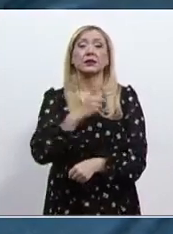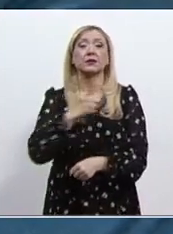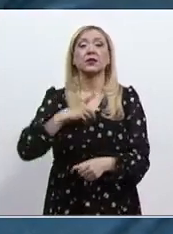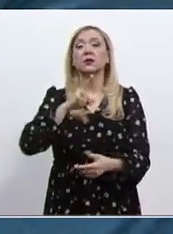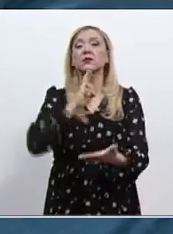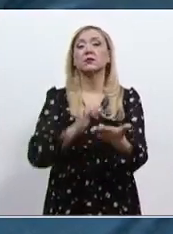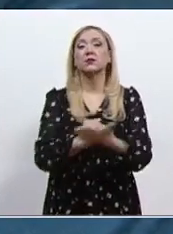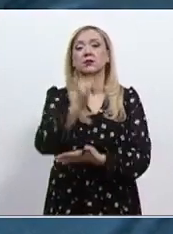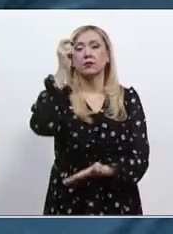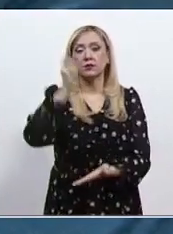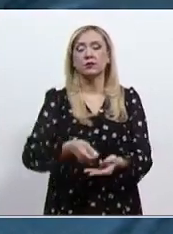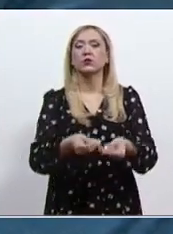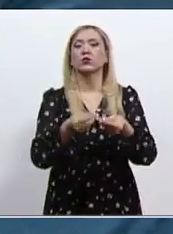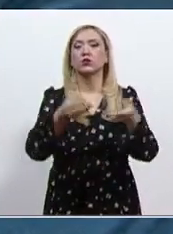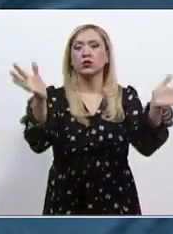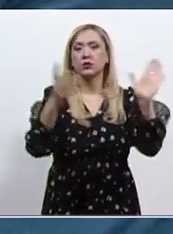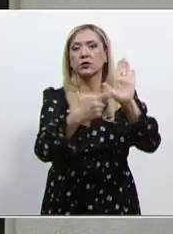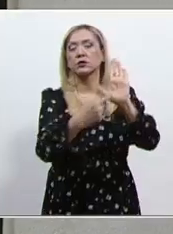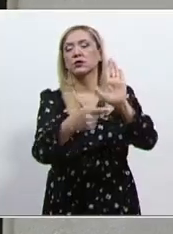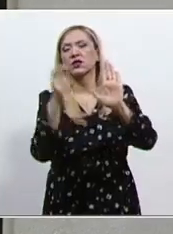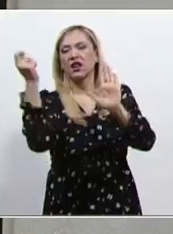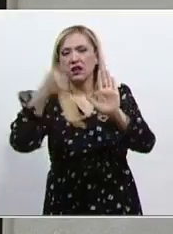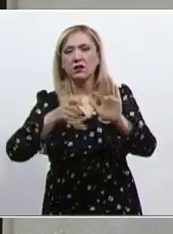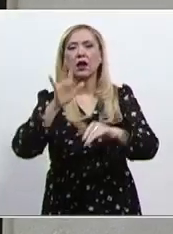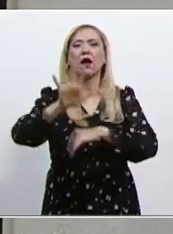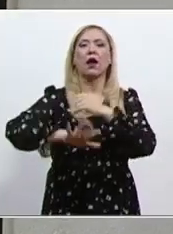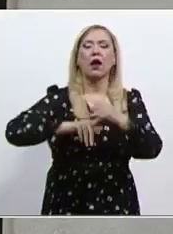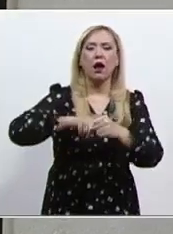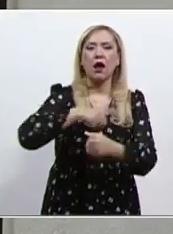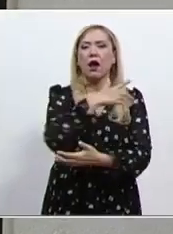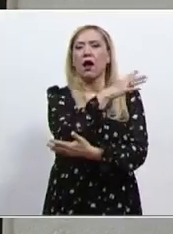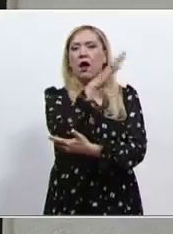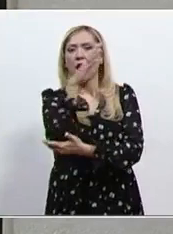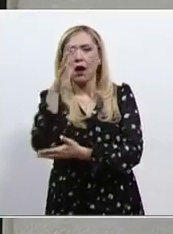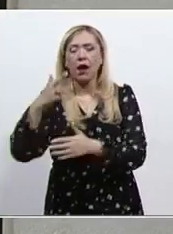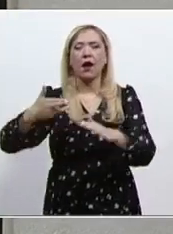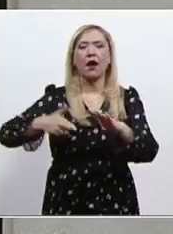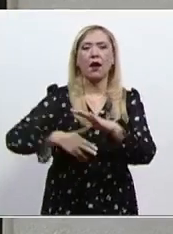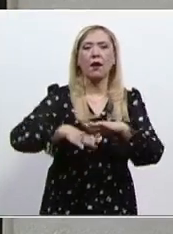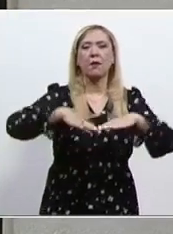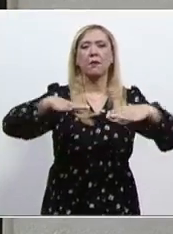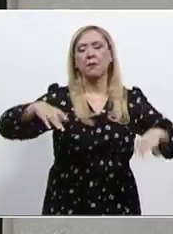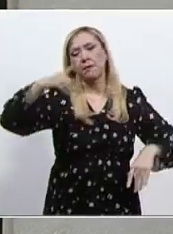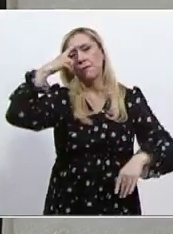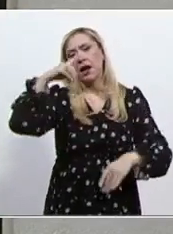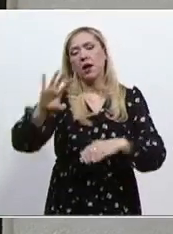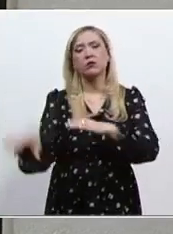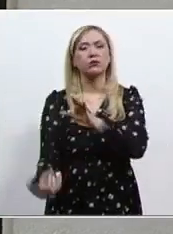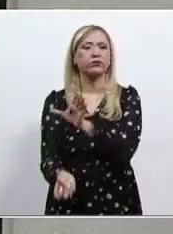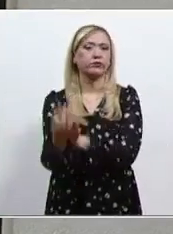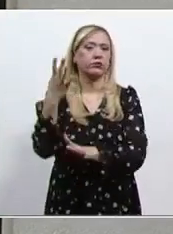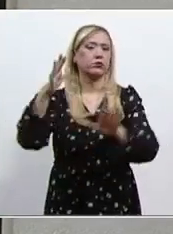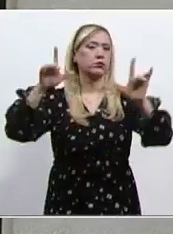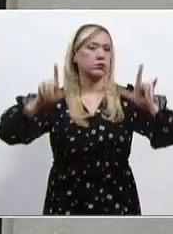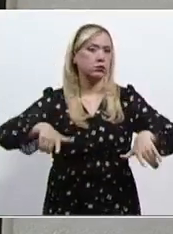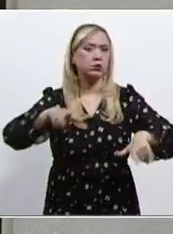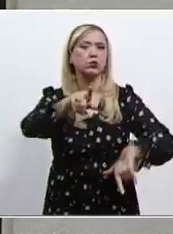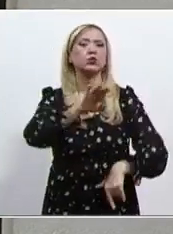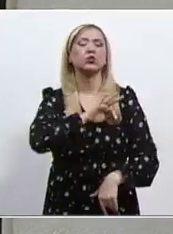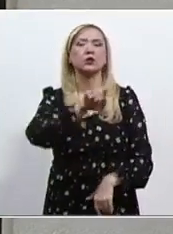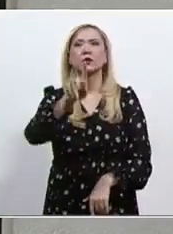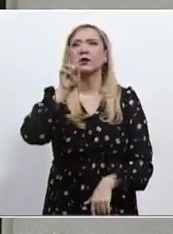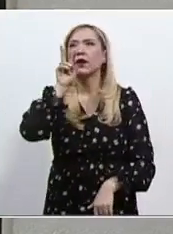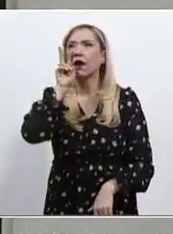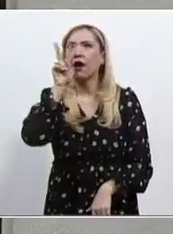aborden aspectos relevantes en materia de medio ambiente y realiza las gestiones necesarias para subirlas al portal de la institución para que